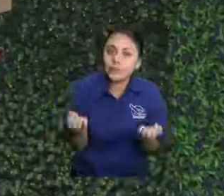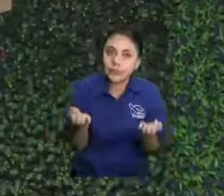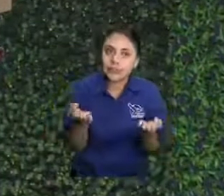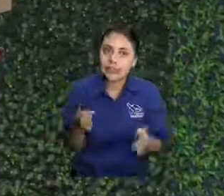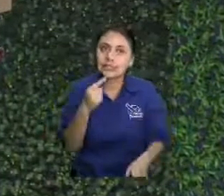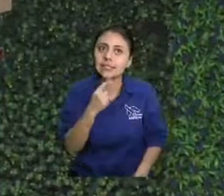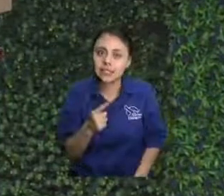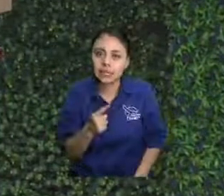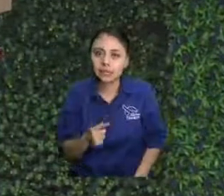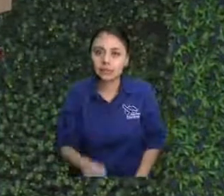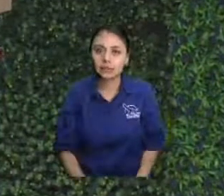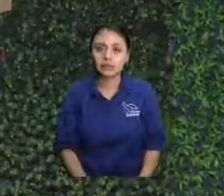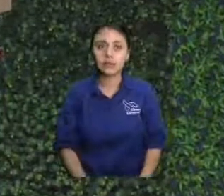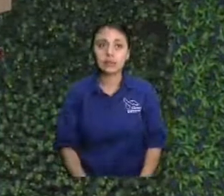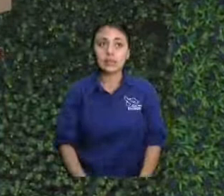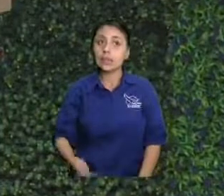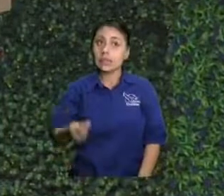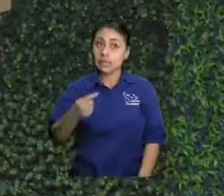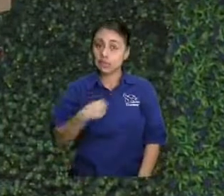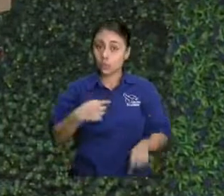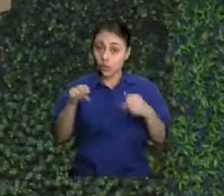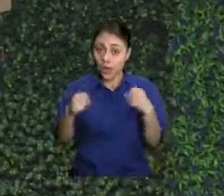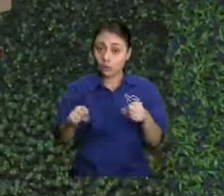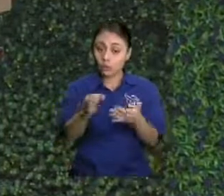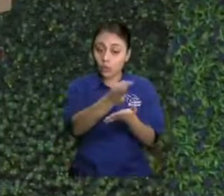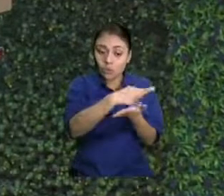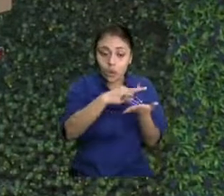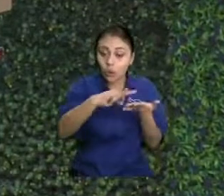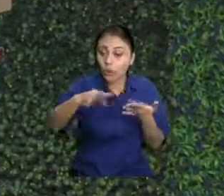porque yo hago una obra en vuestros días.